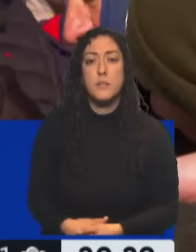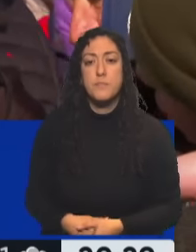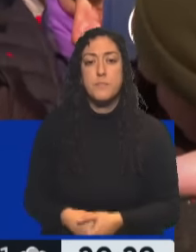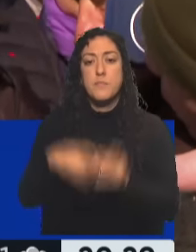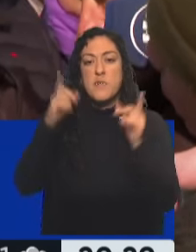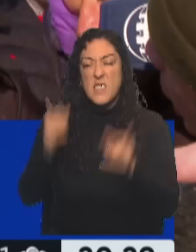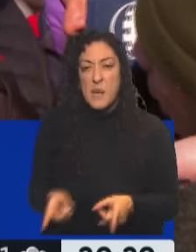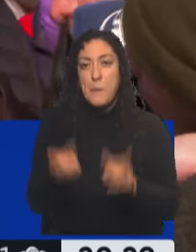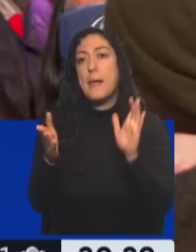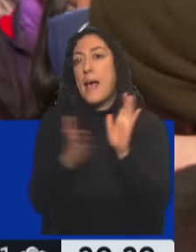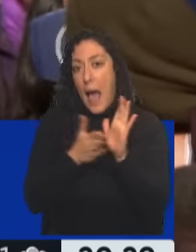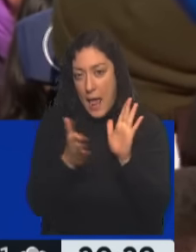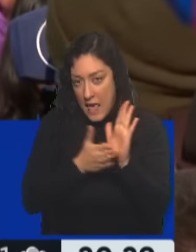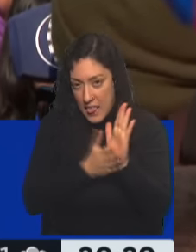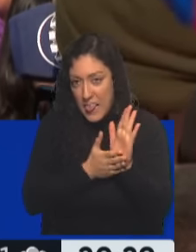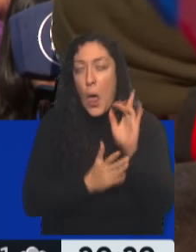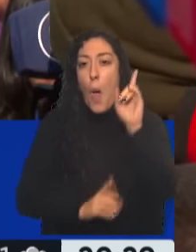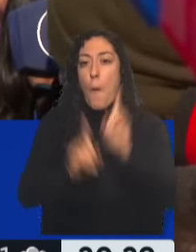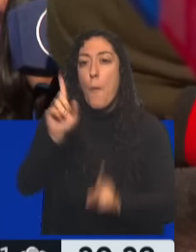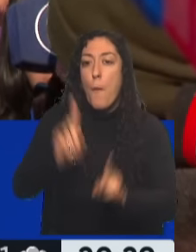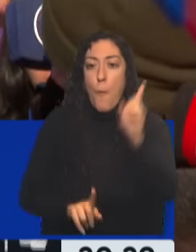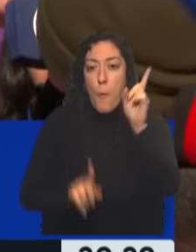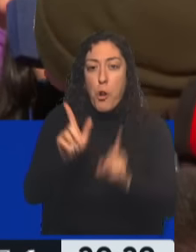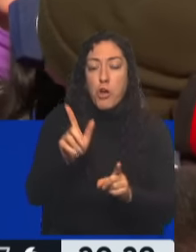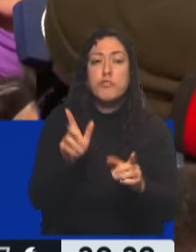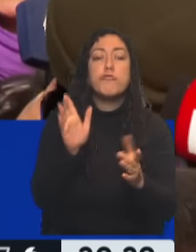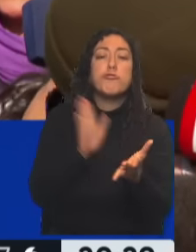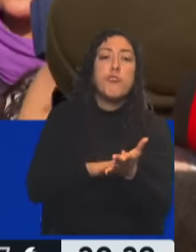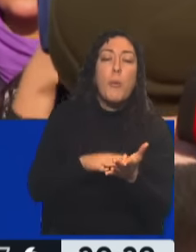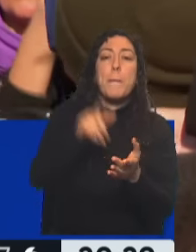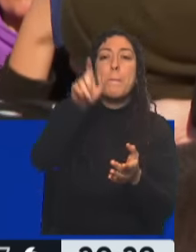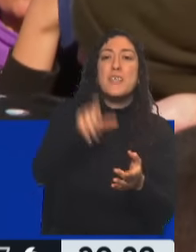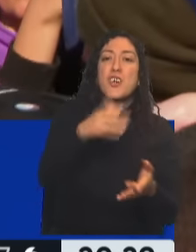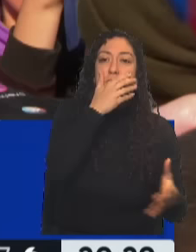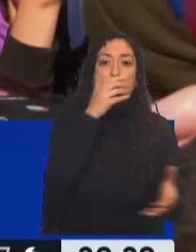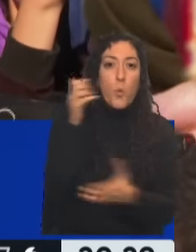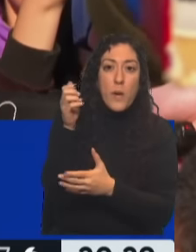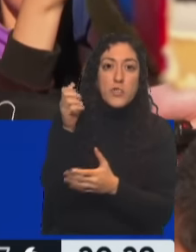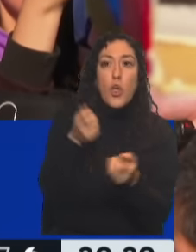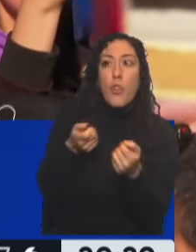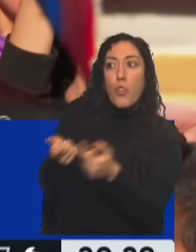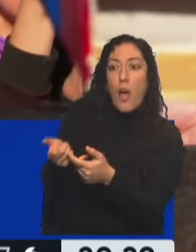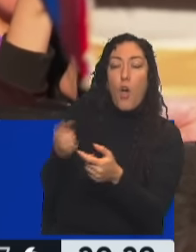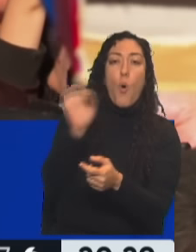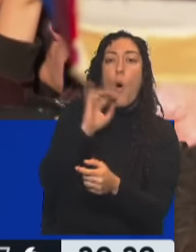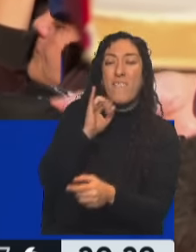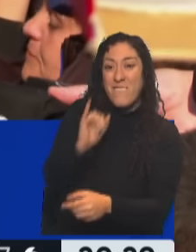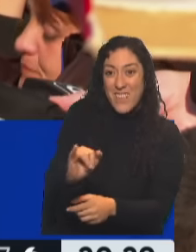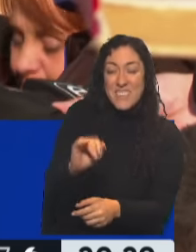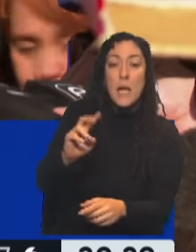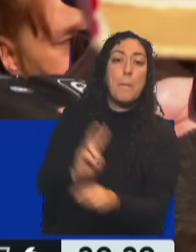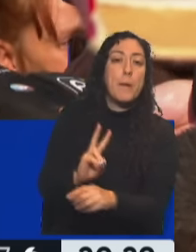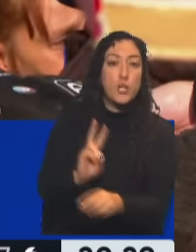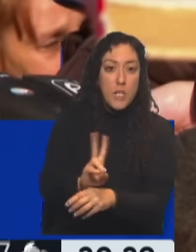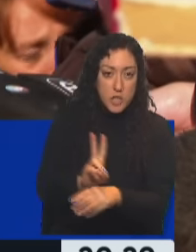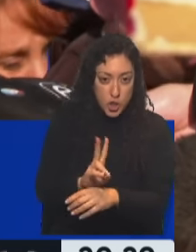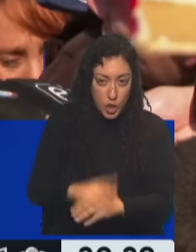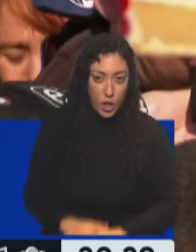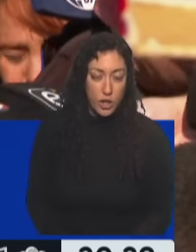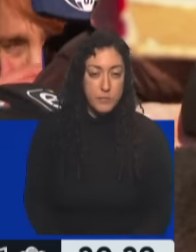algunas garantías sobre cierta protección que podría tener quien dé aviso que tiene a Loan. Dos